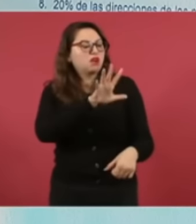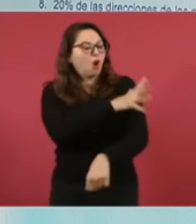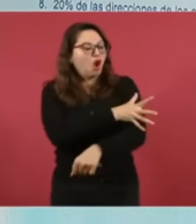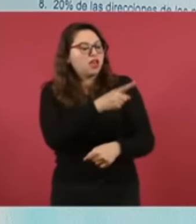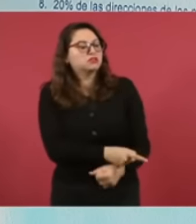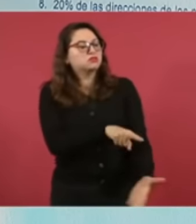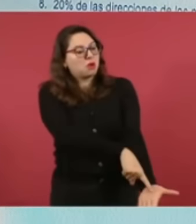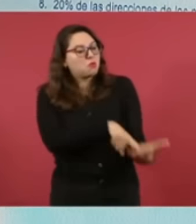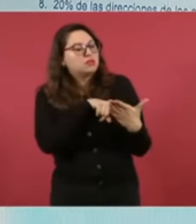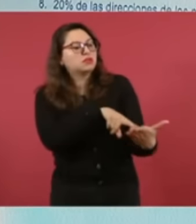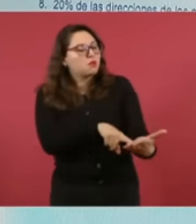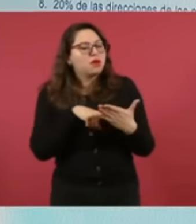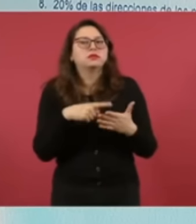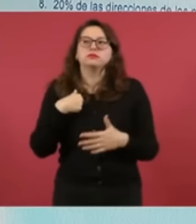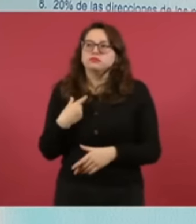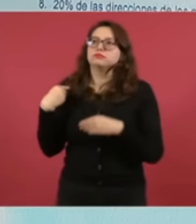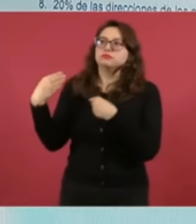Y ellos,